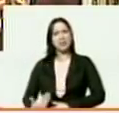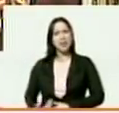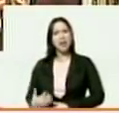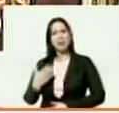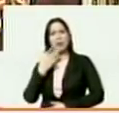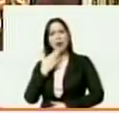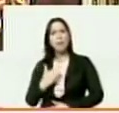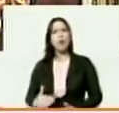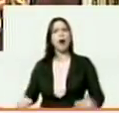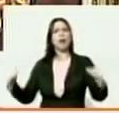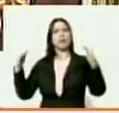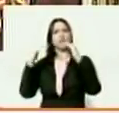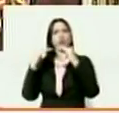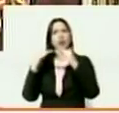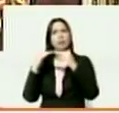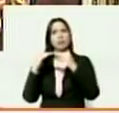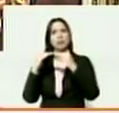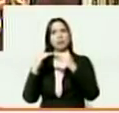la altura